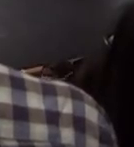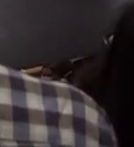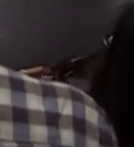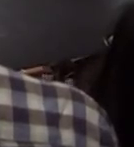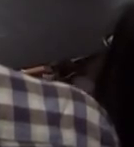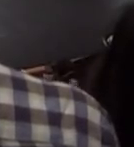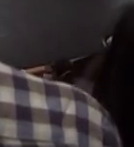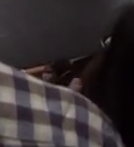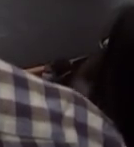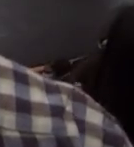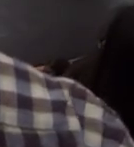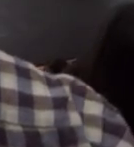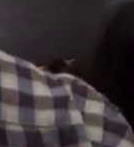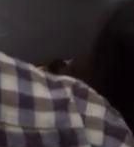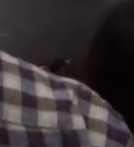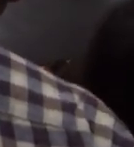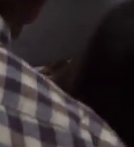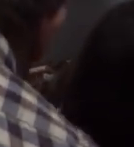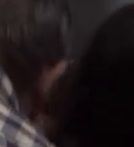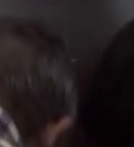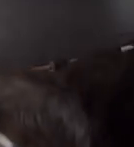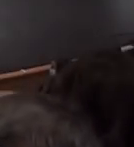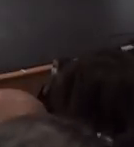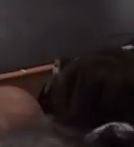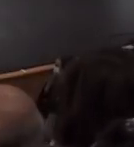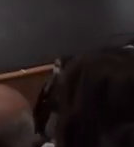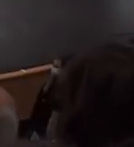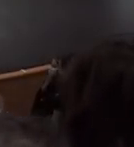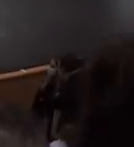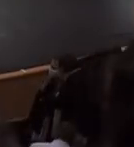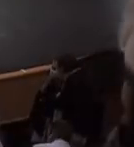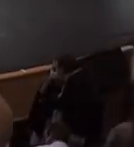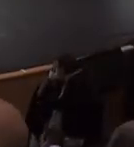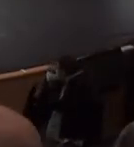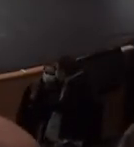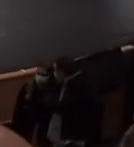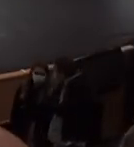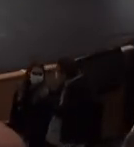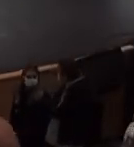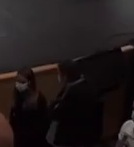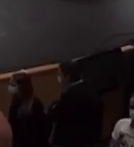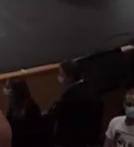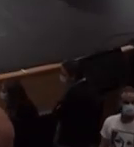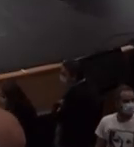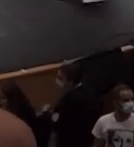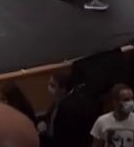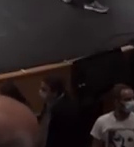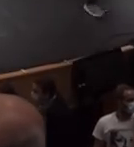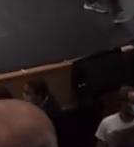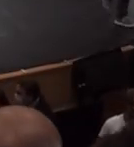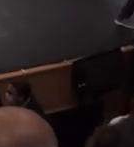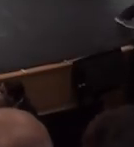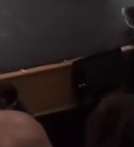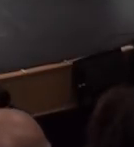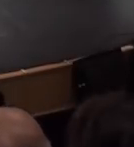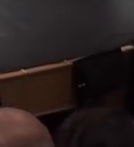orquesta. Junto con un gran se baila hasta que amanezca. No ponga esa cara, no te quedes ya parada. Solo goza de este ritmo que se baila de entrada. Y deja